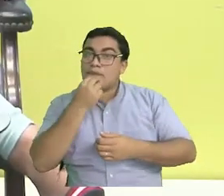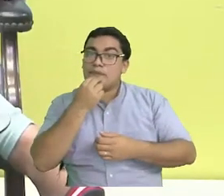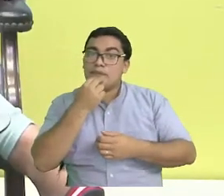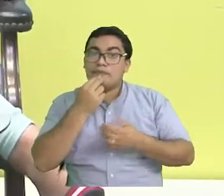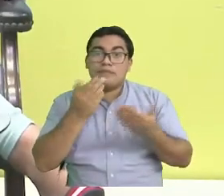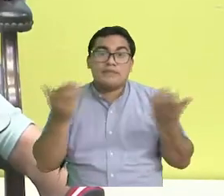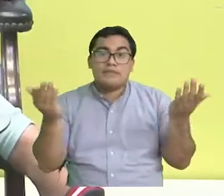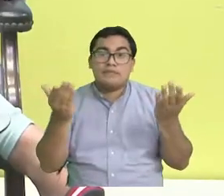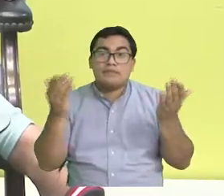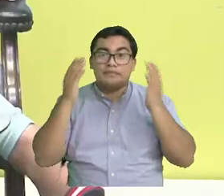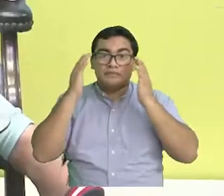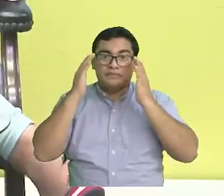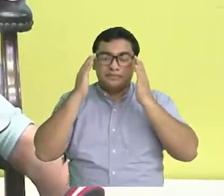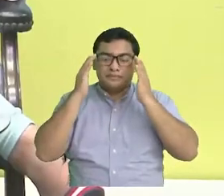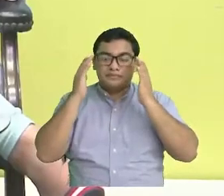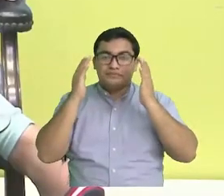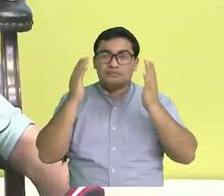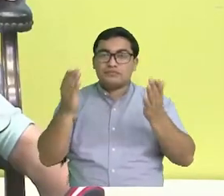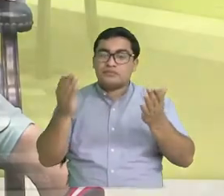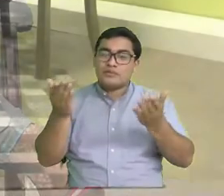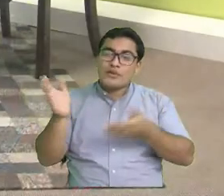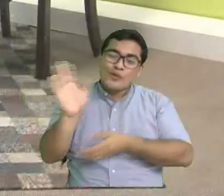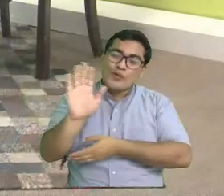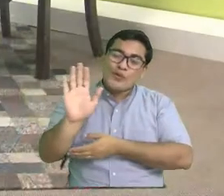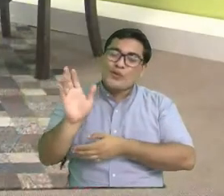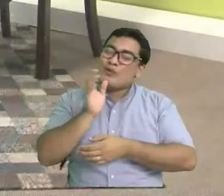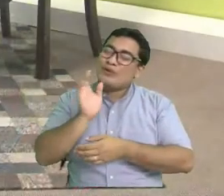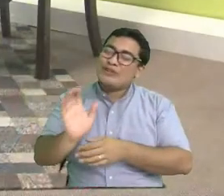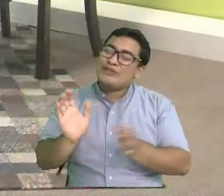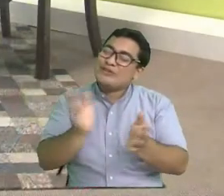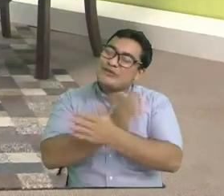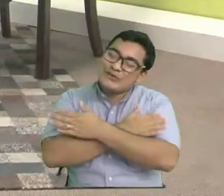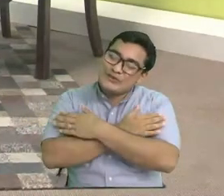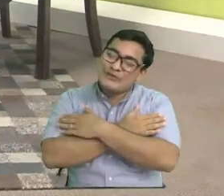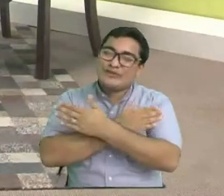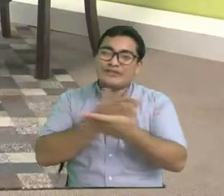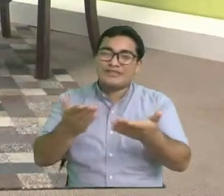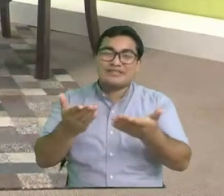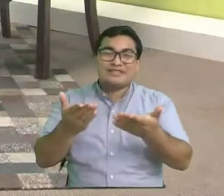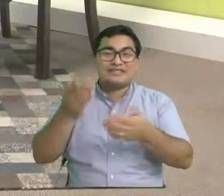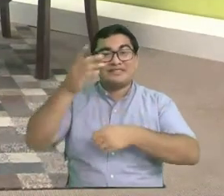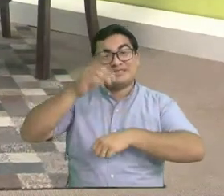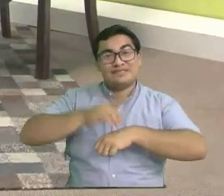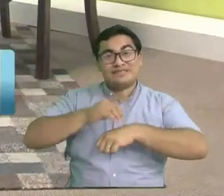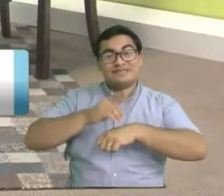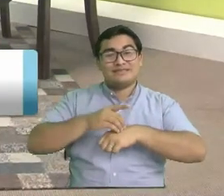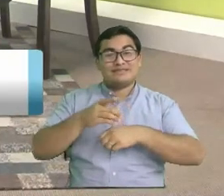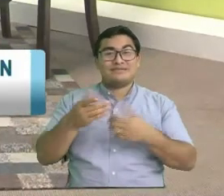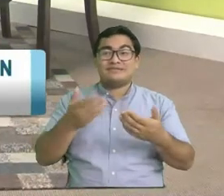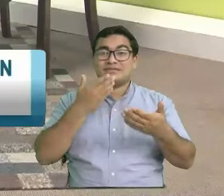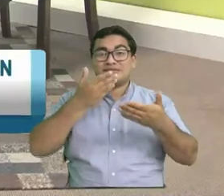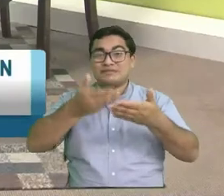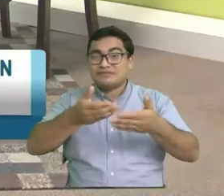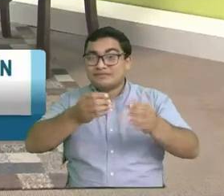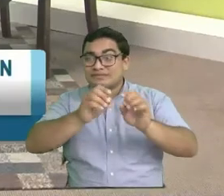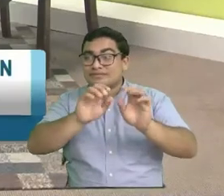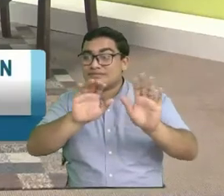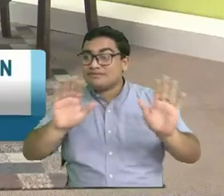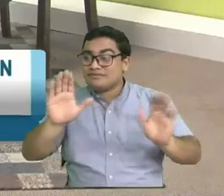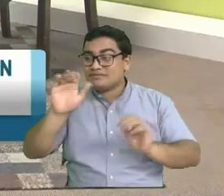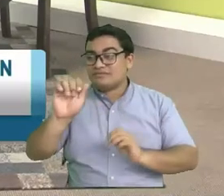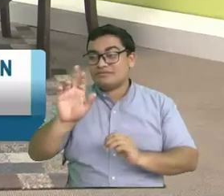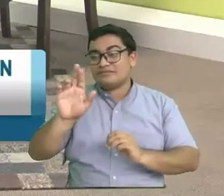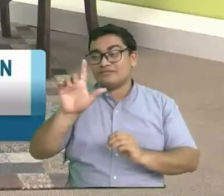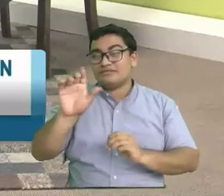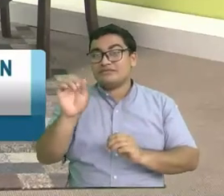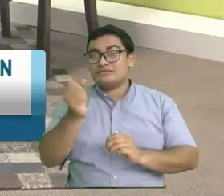ser esa, y nosotros nos saludamos, porque uno cuando es pediatra saluda al niño casi siempre antes que a los papás. Buenos días, Carlos, ¿cómo estás? Venís a